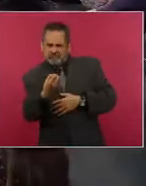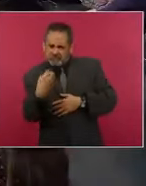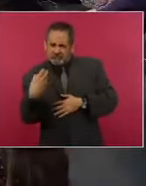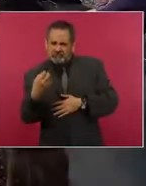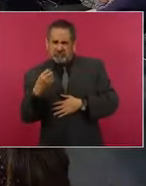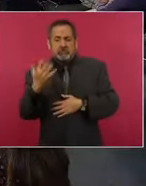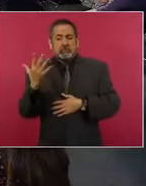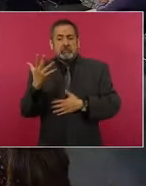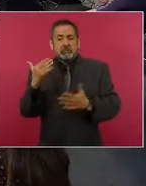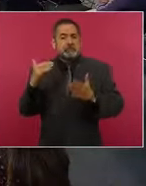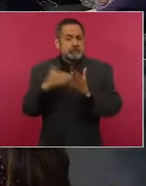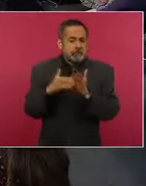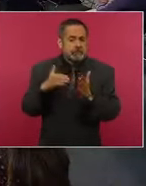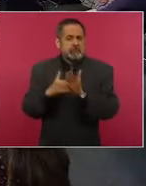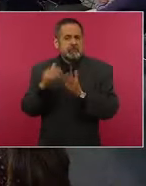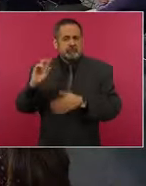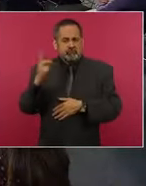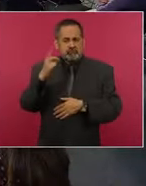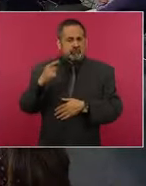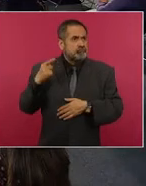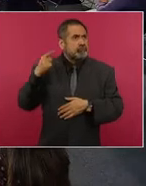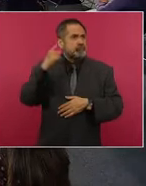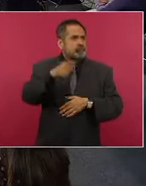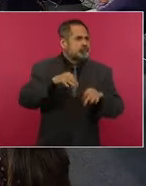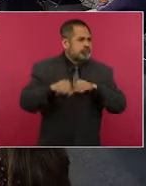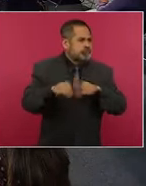dólares allá donde hay oportunidad.